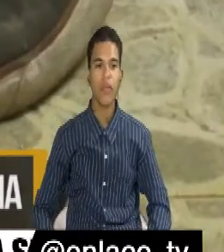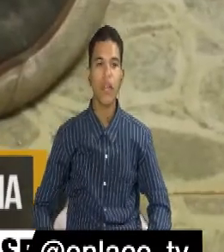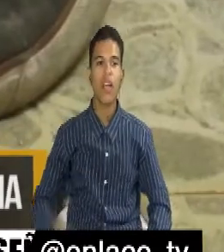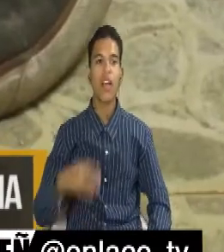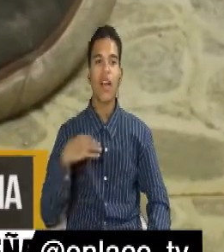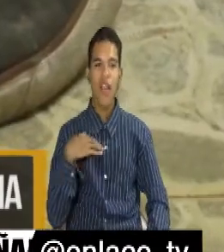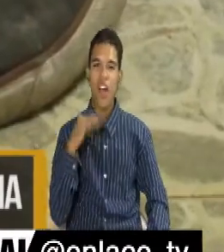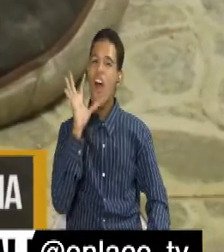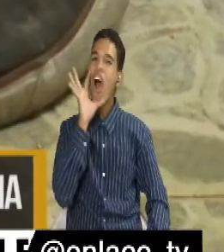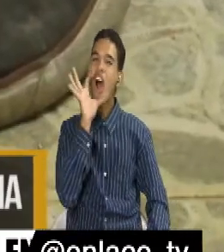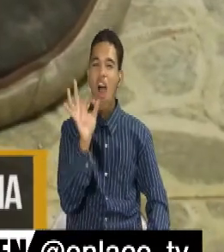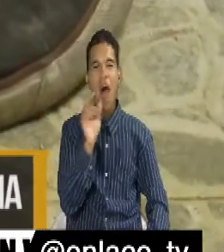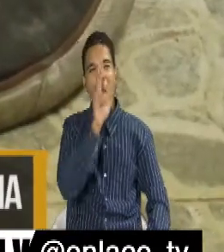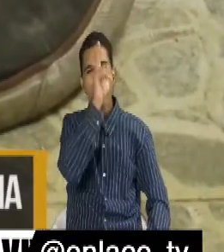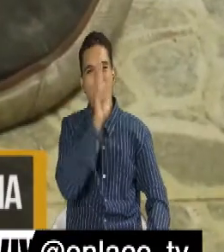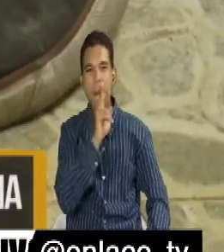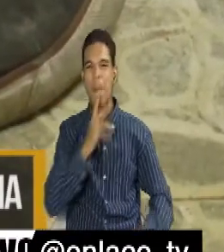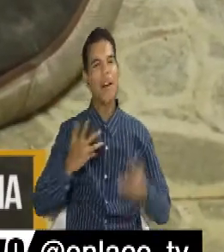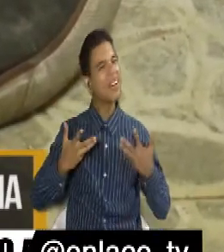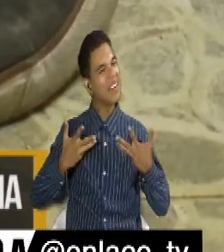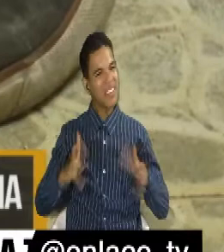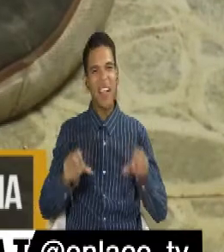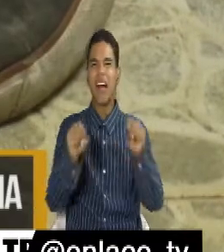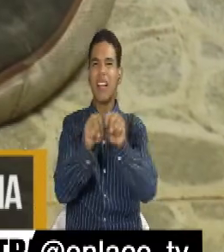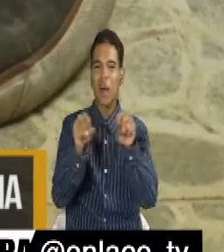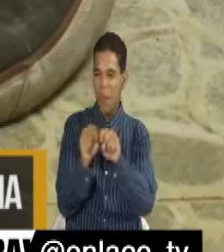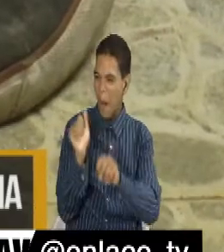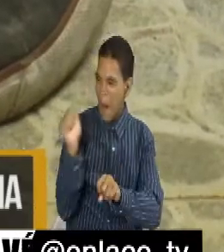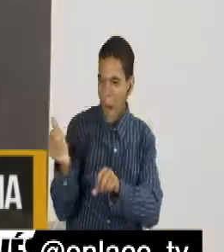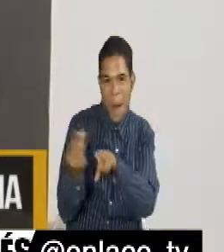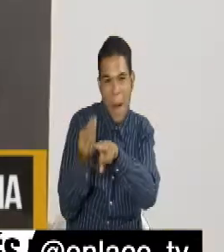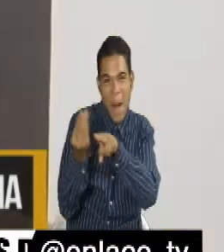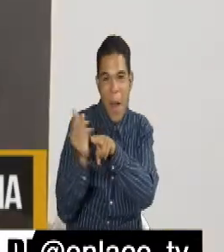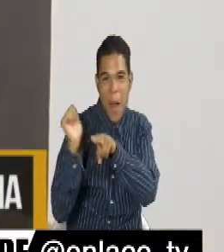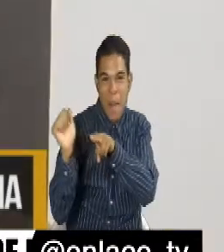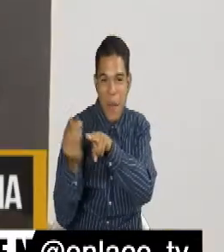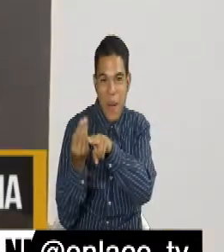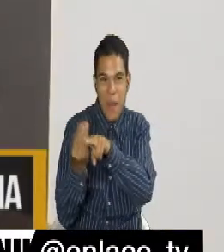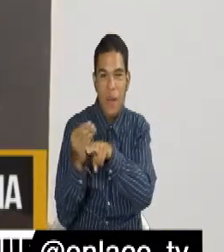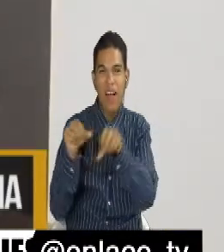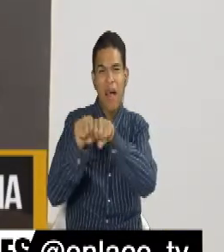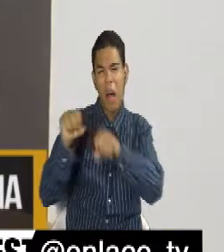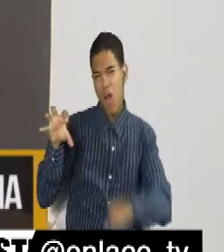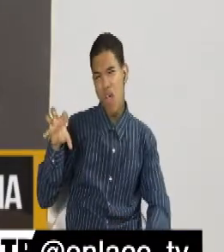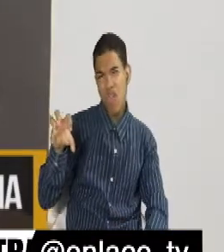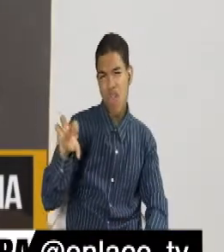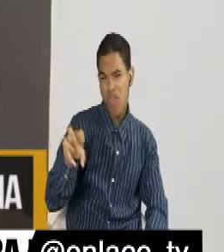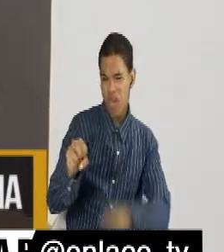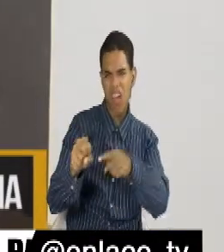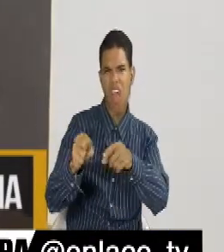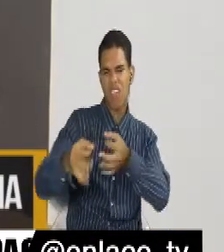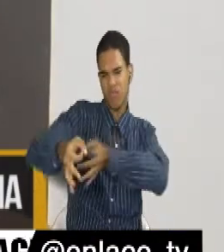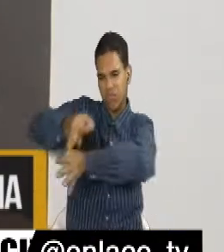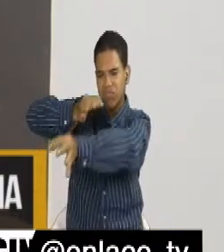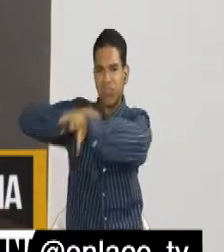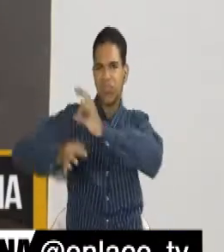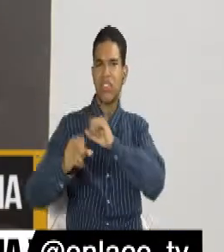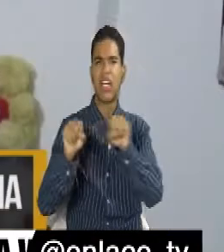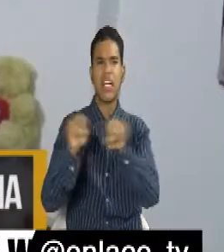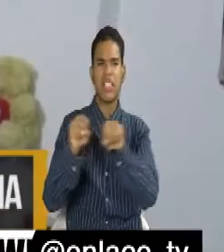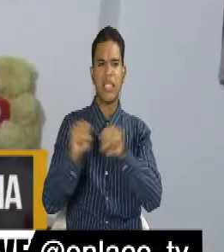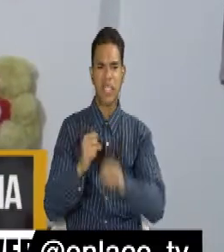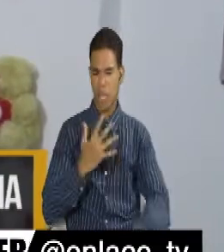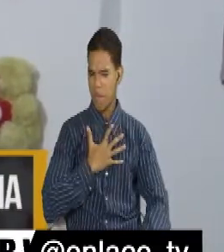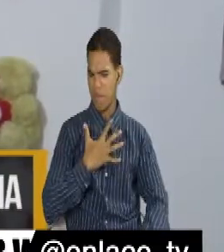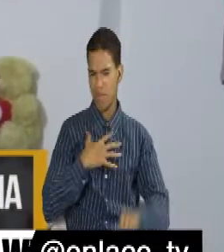que no quería llevarse los zapatos de él y nos dejó los zapatos ya viejos, se ve. Y yo creo que hace el cambio con los zapatos míos.